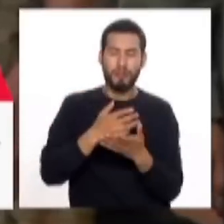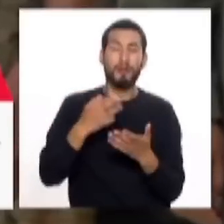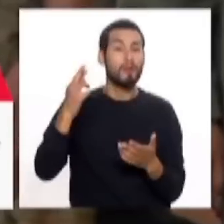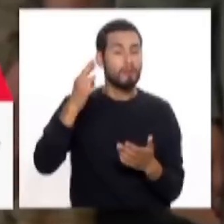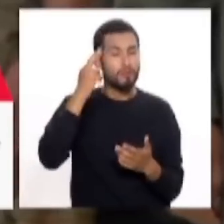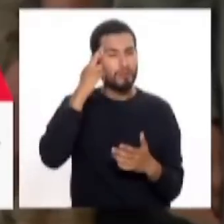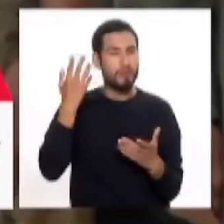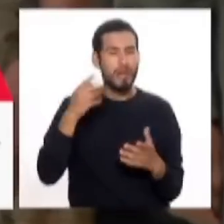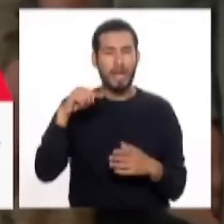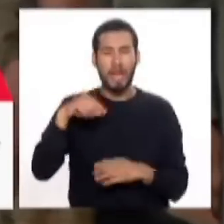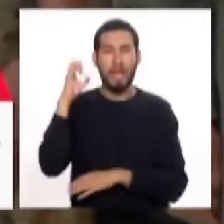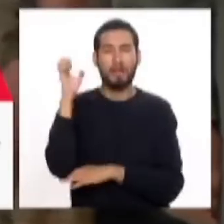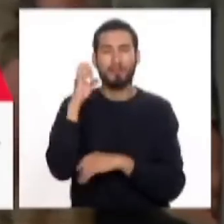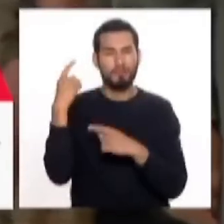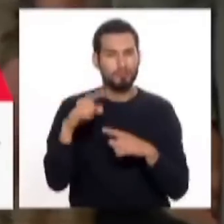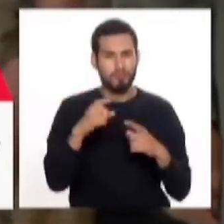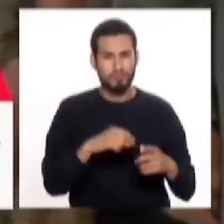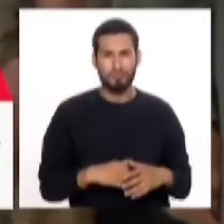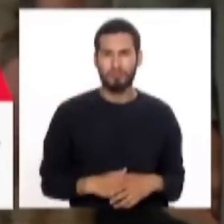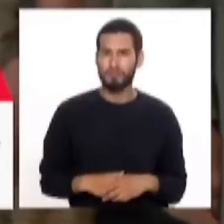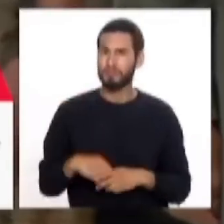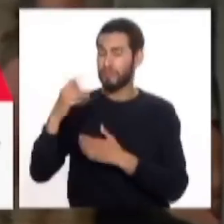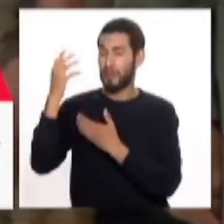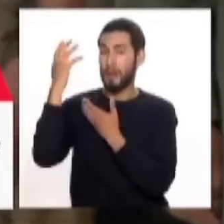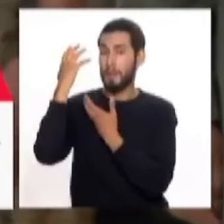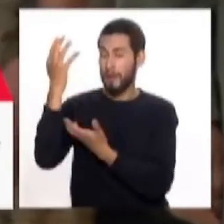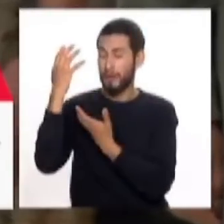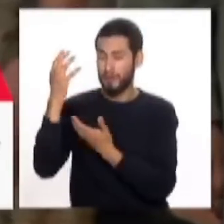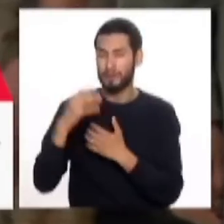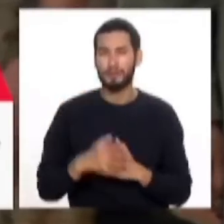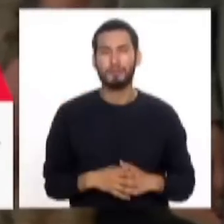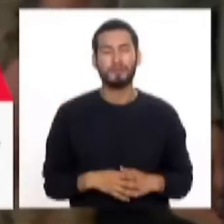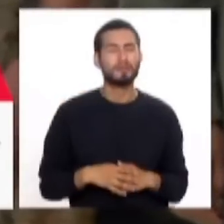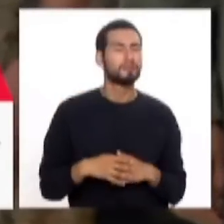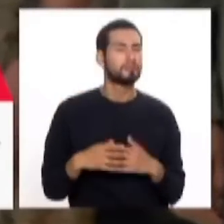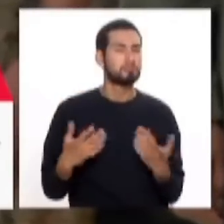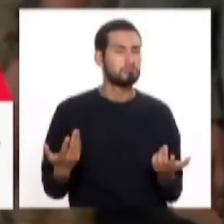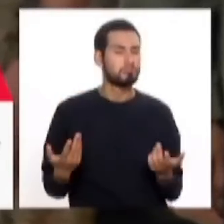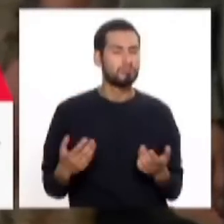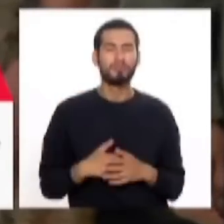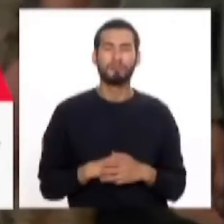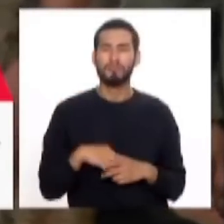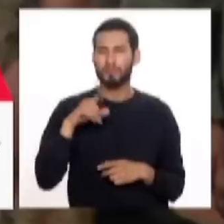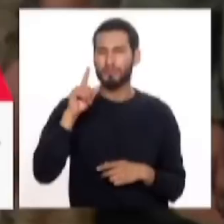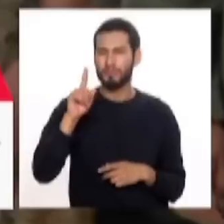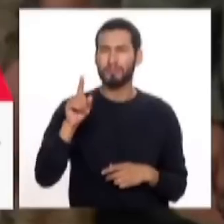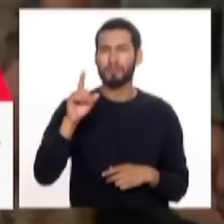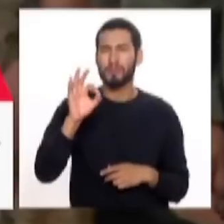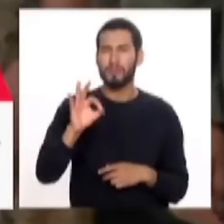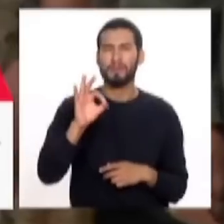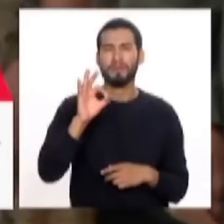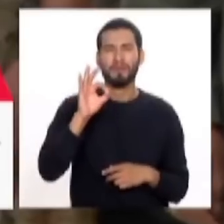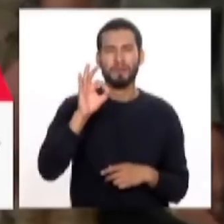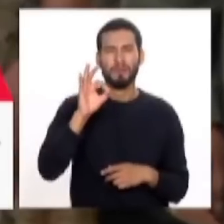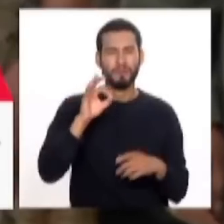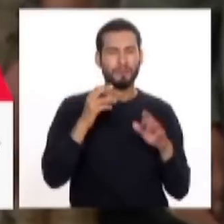emergencia. En la región Piura ya se han realizado